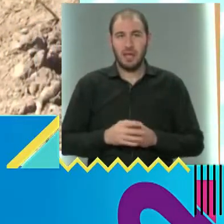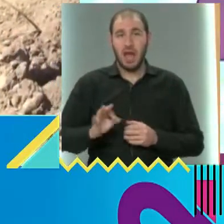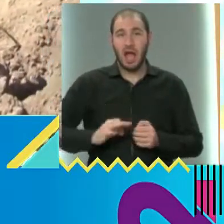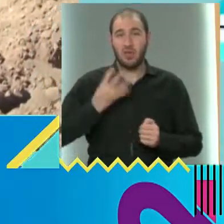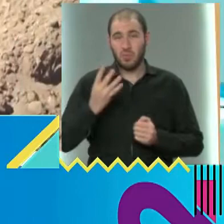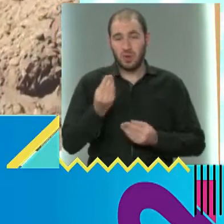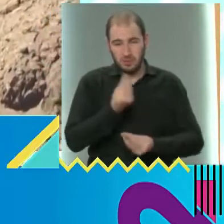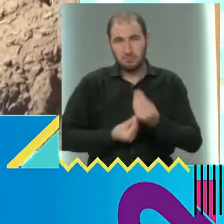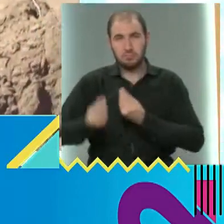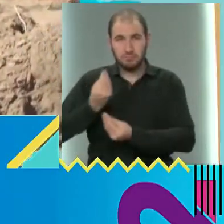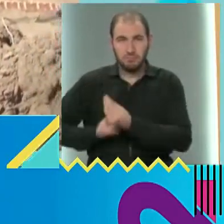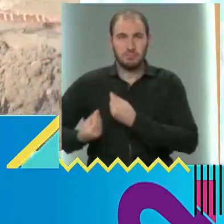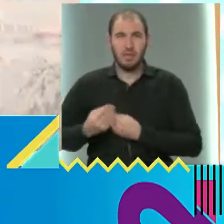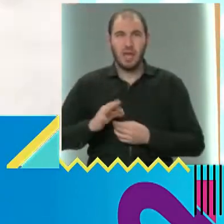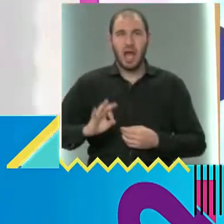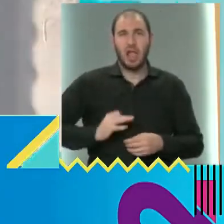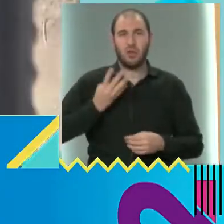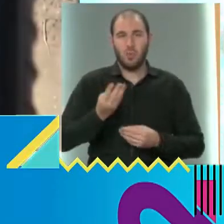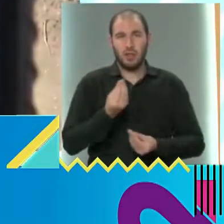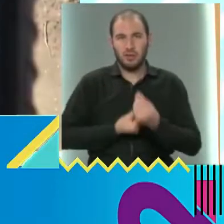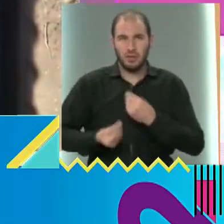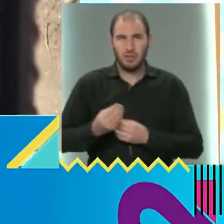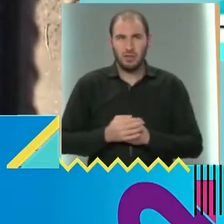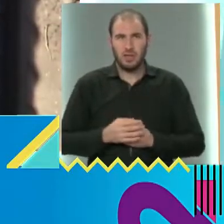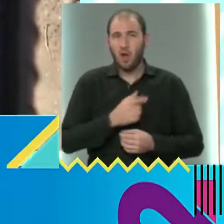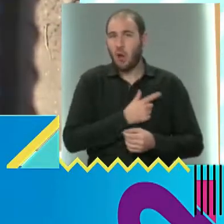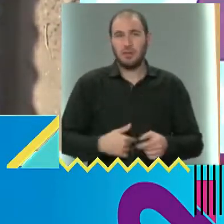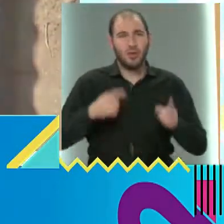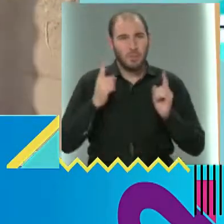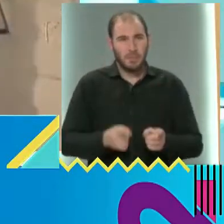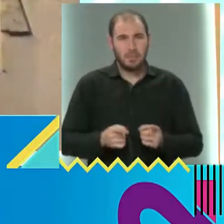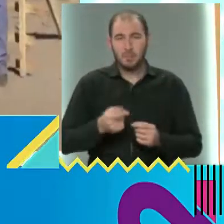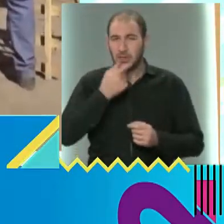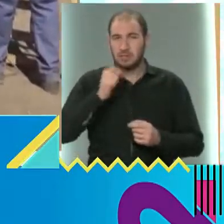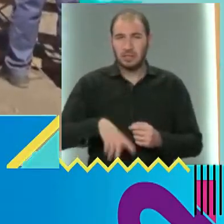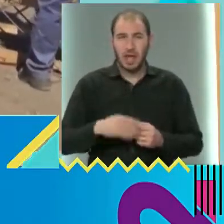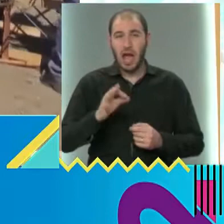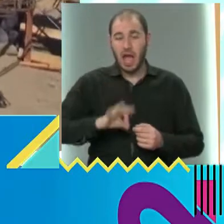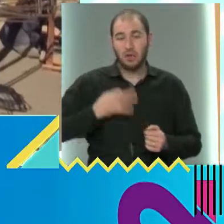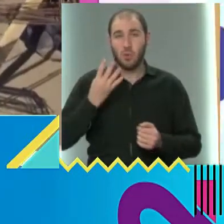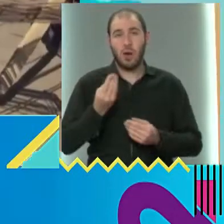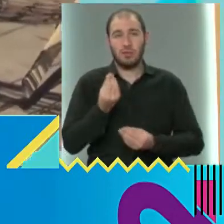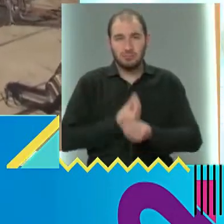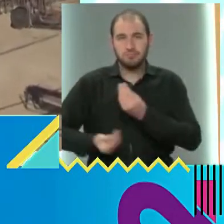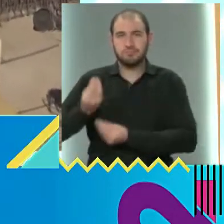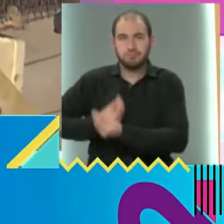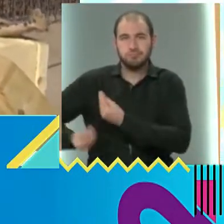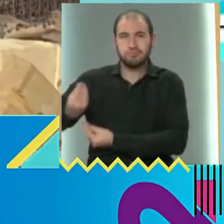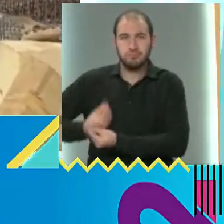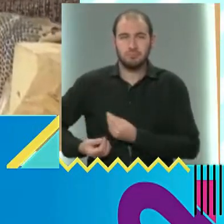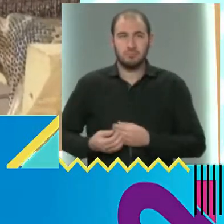años cambiamos. Cada 4 años, aunque sea el mismo gobierno en esta provincia, cada 4 años nos han ido